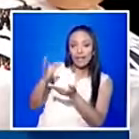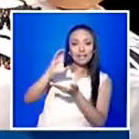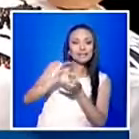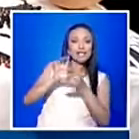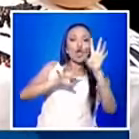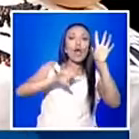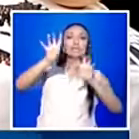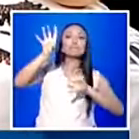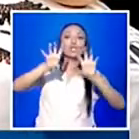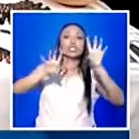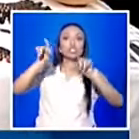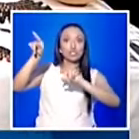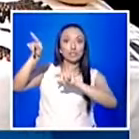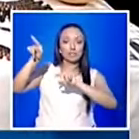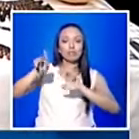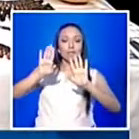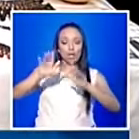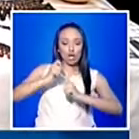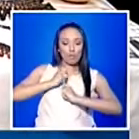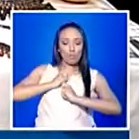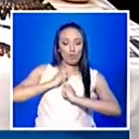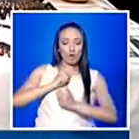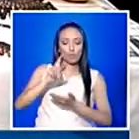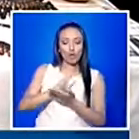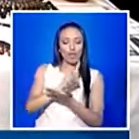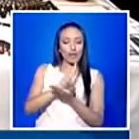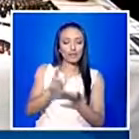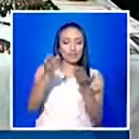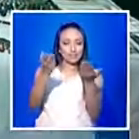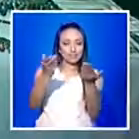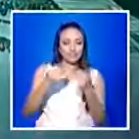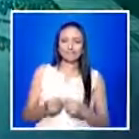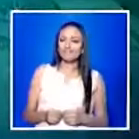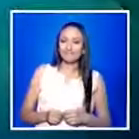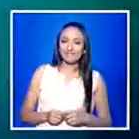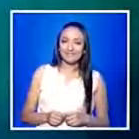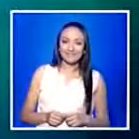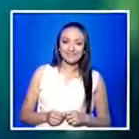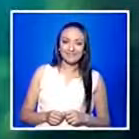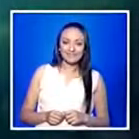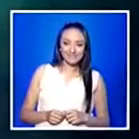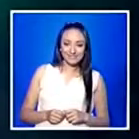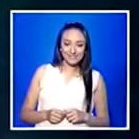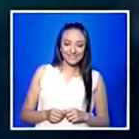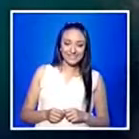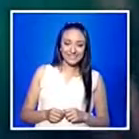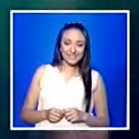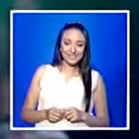Exposiciones, esta danza propia de los pueblos amazónicos. Vamos.